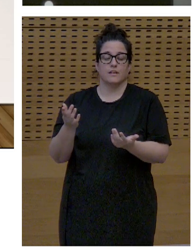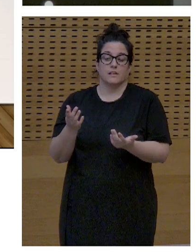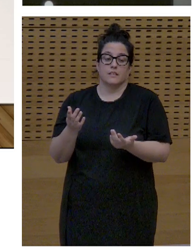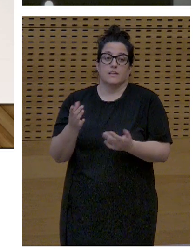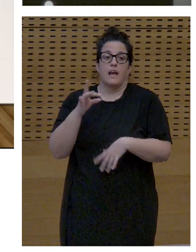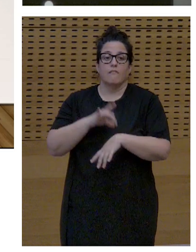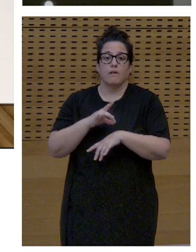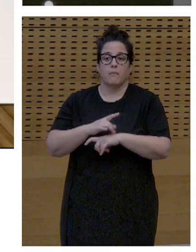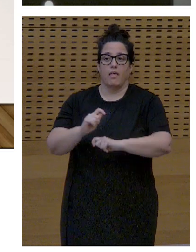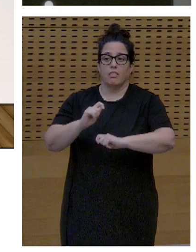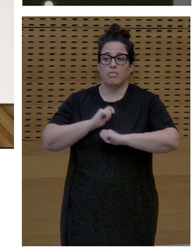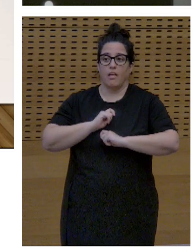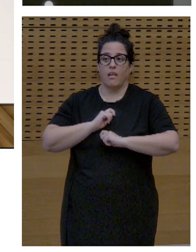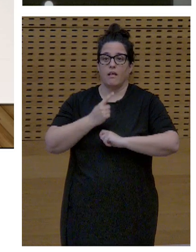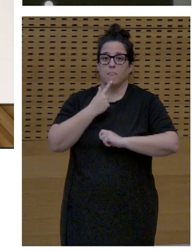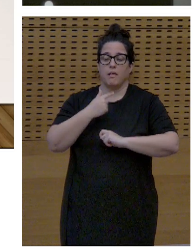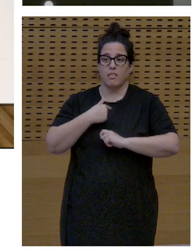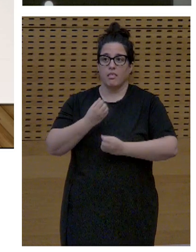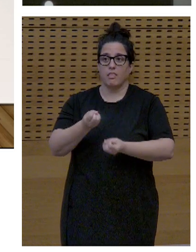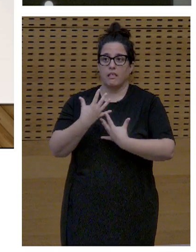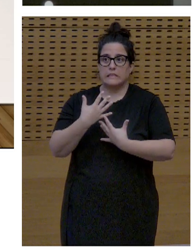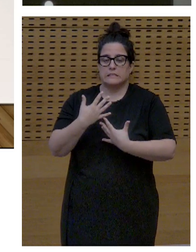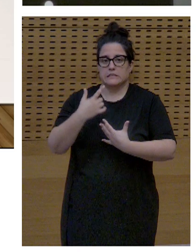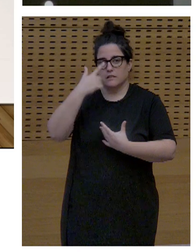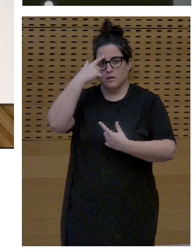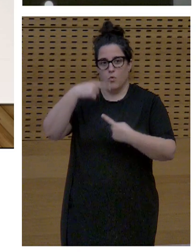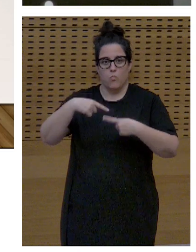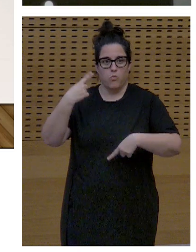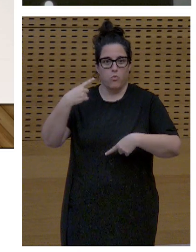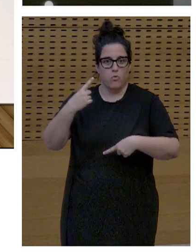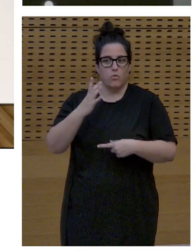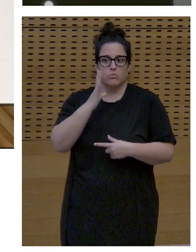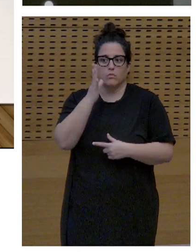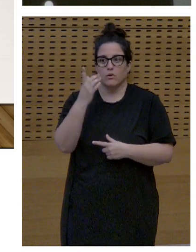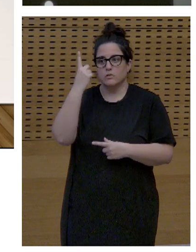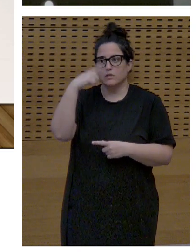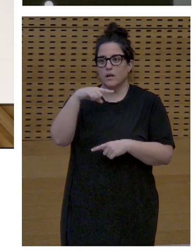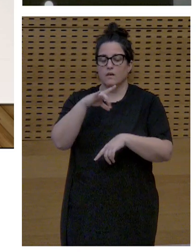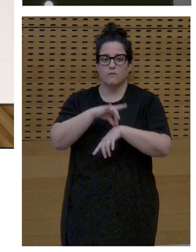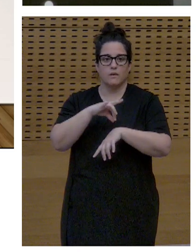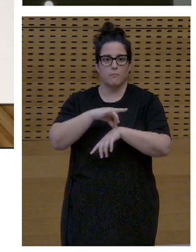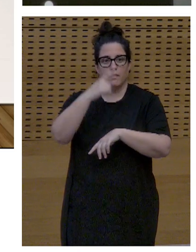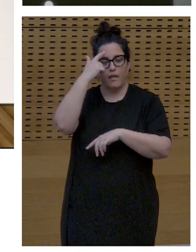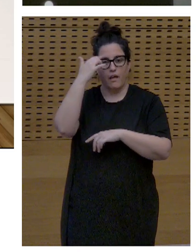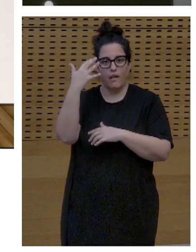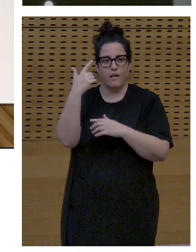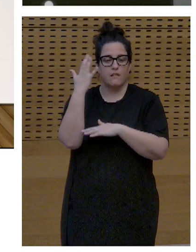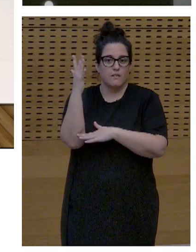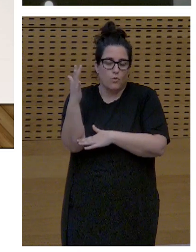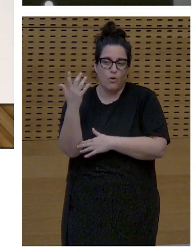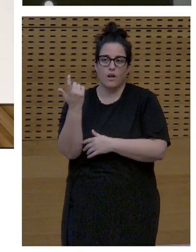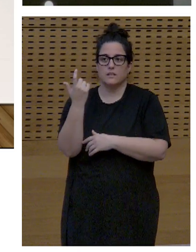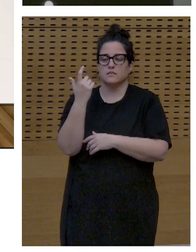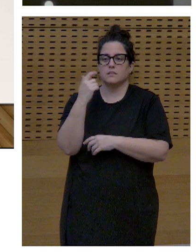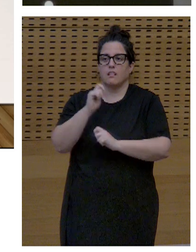Es un impacto psicológico saber que tengo una enfermedad neurológica, me preocupa el futuro, la evolución de la